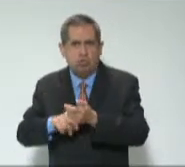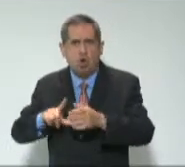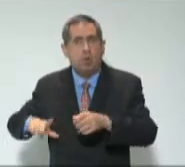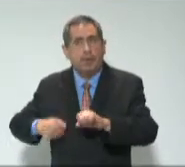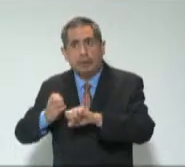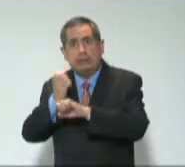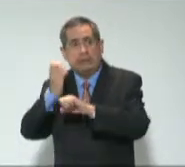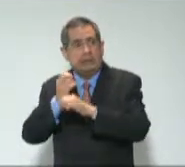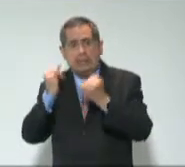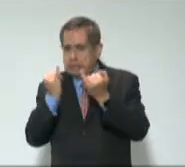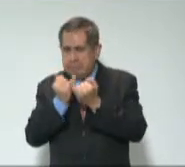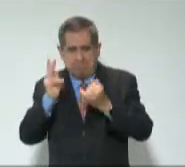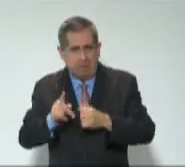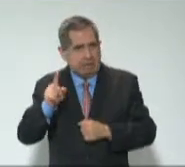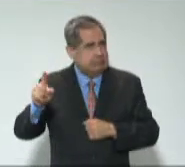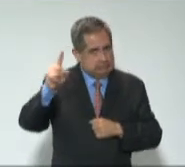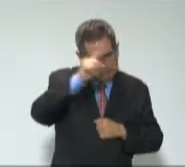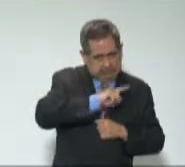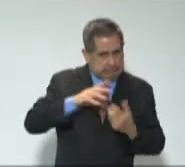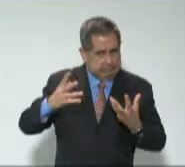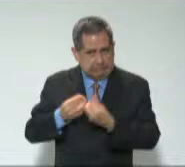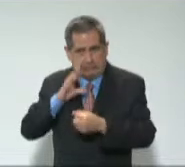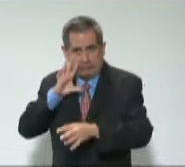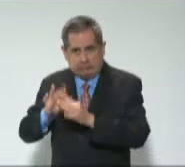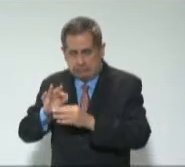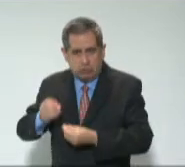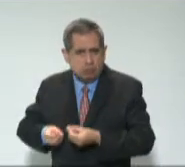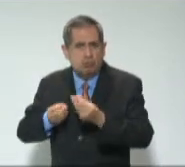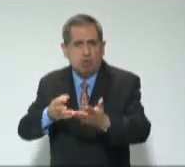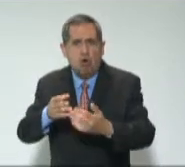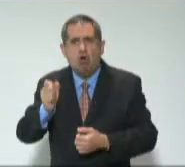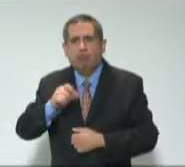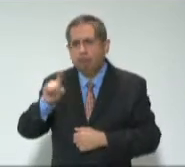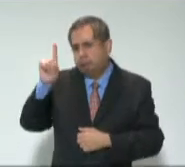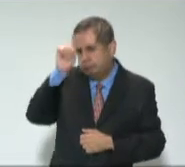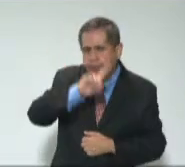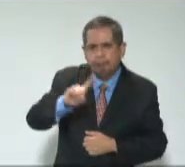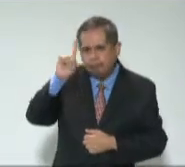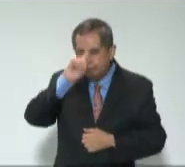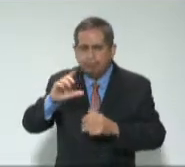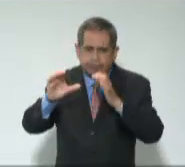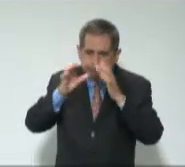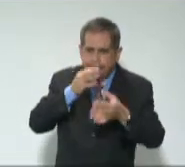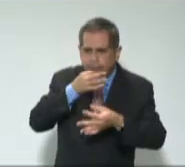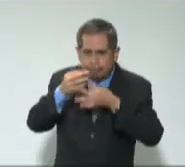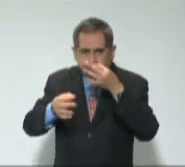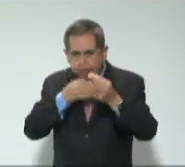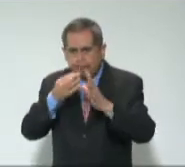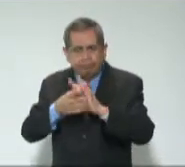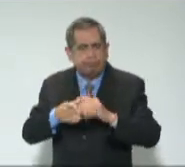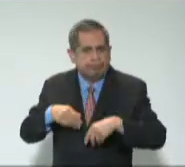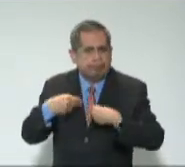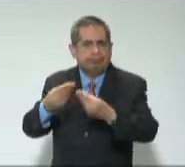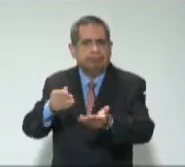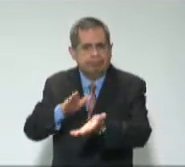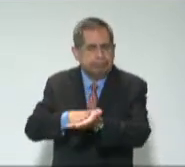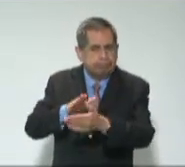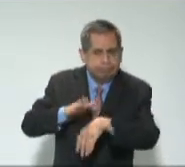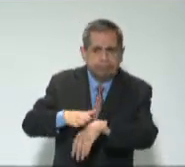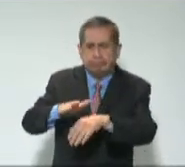estatales han jugado un papel clave también en ello orientando comunicando presentando la evidencia